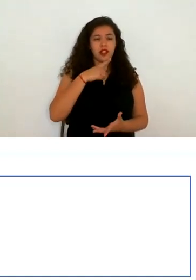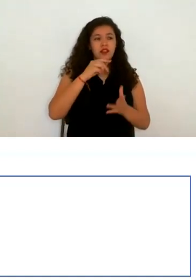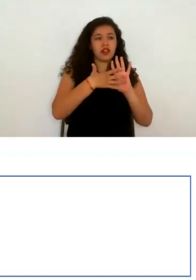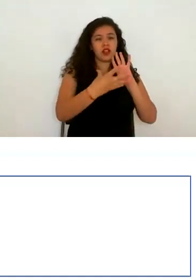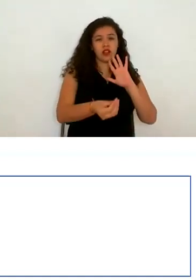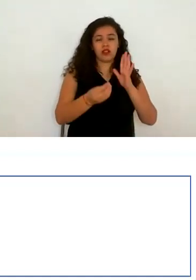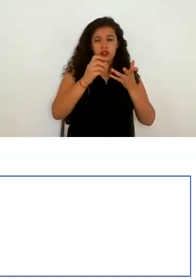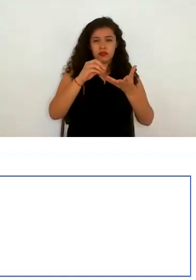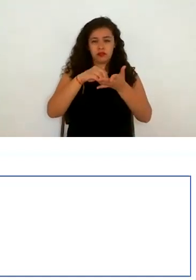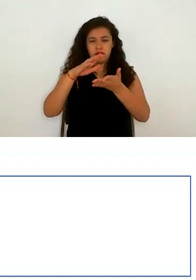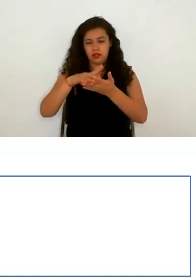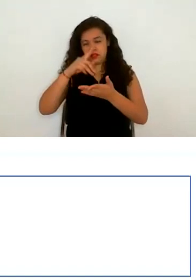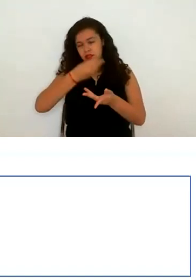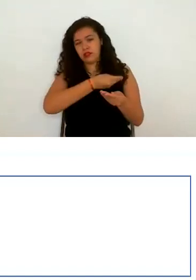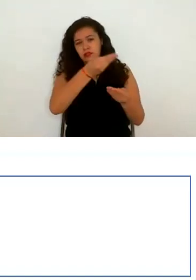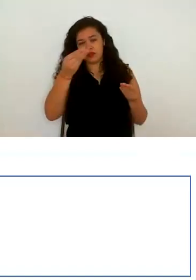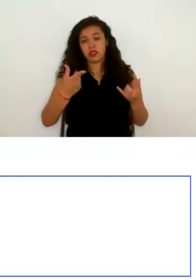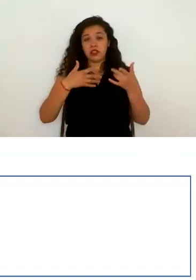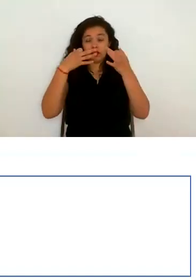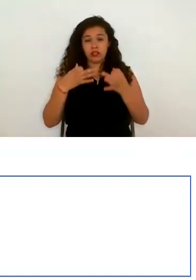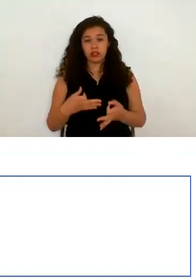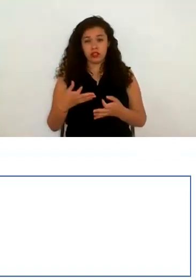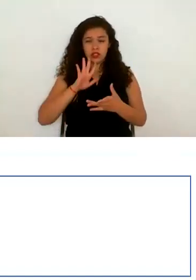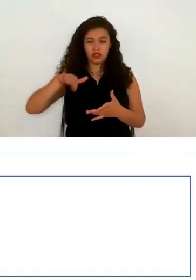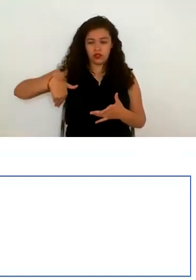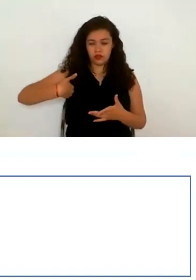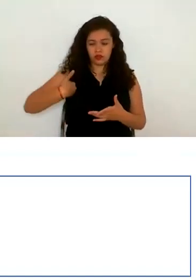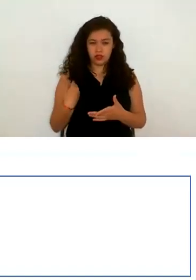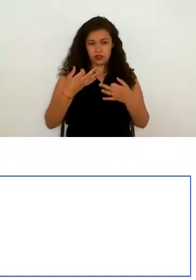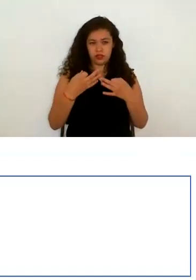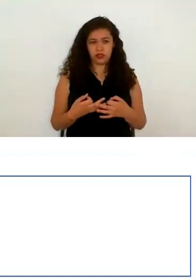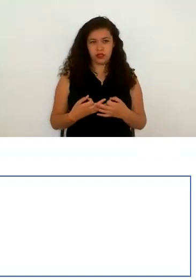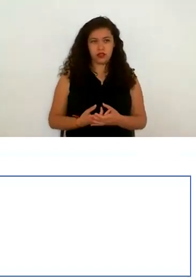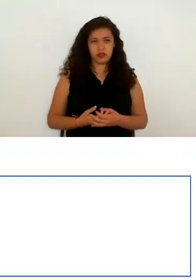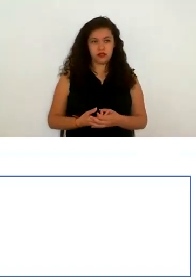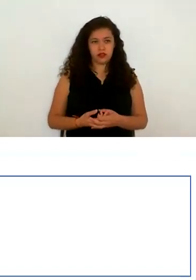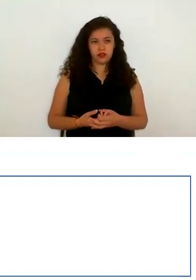los mismos para que los originales sean conservados en un sobre cerrado.